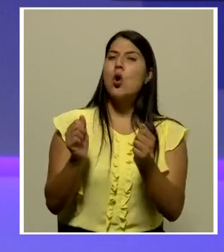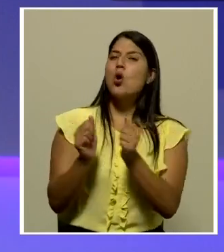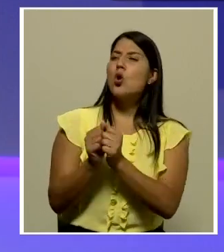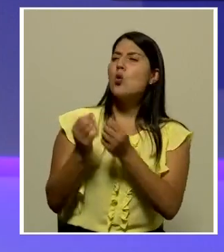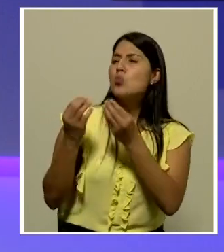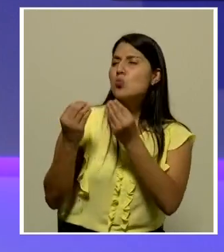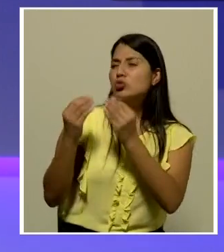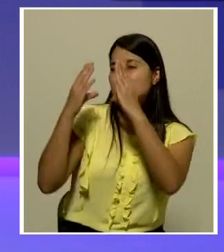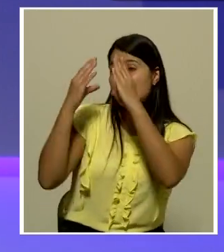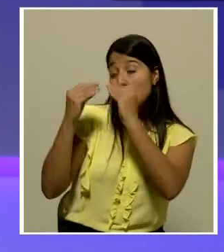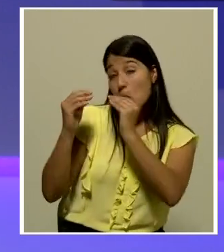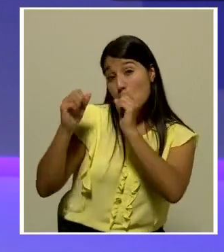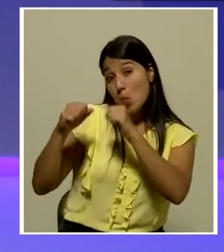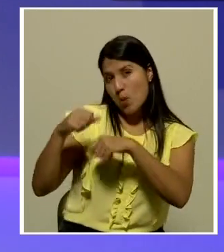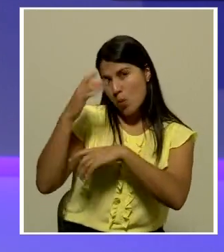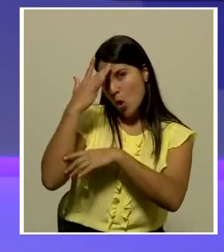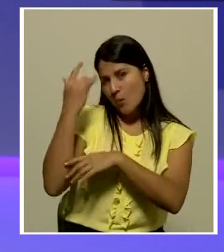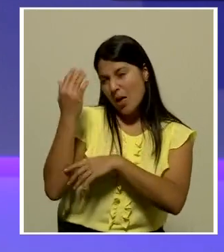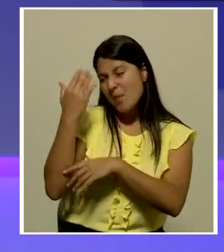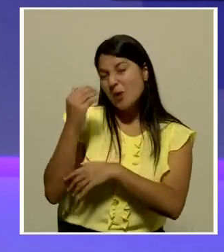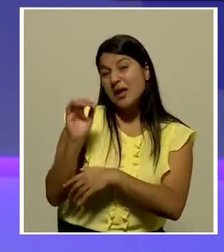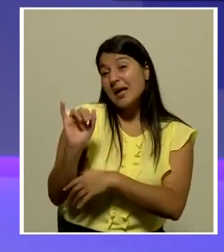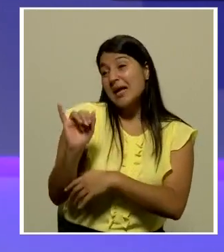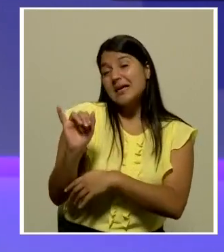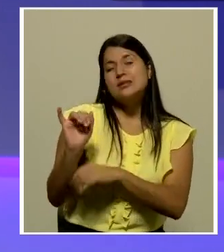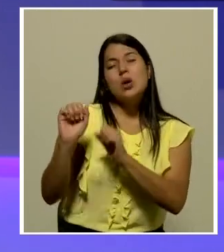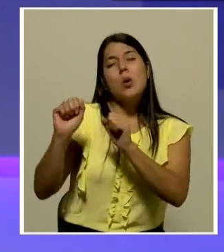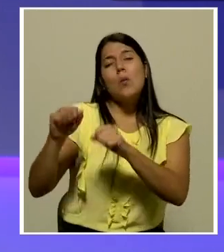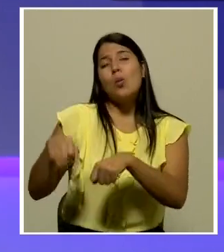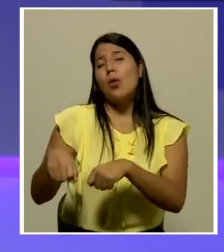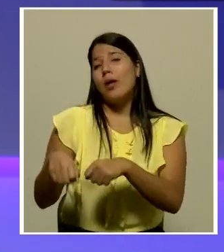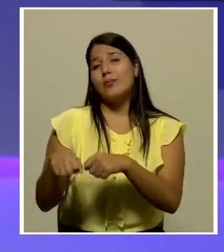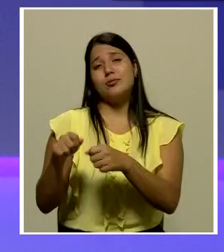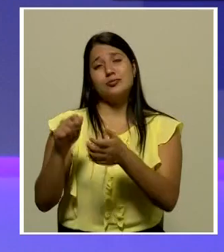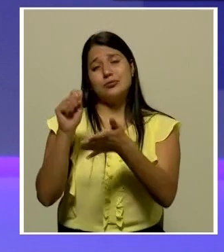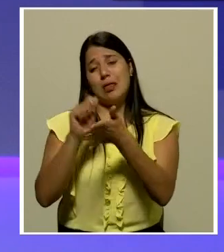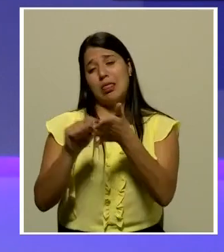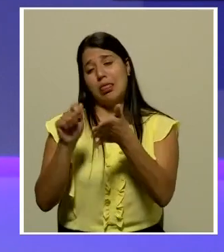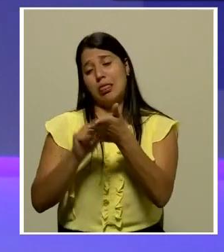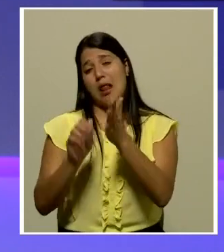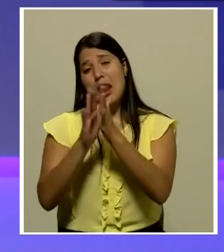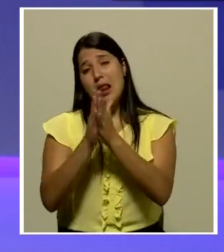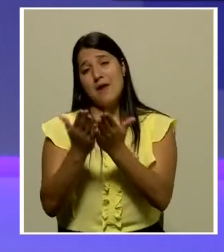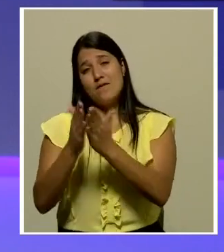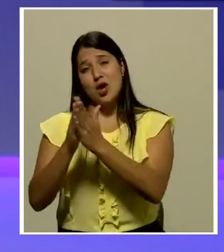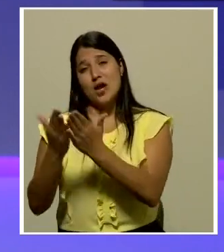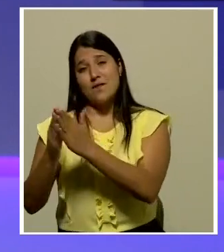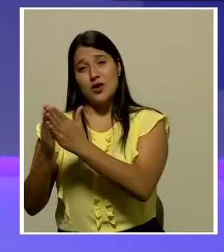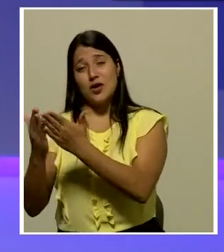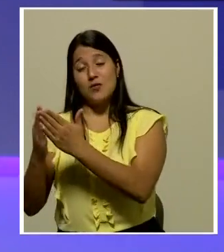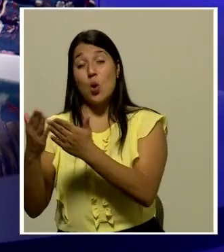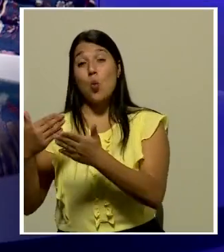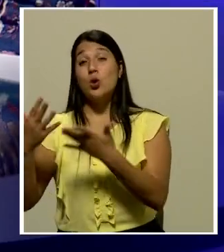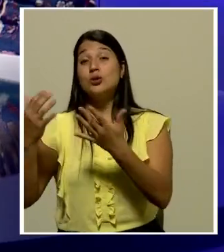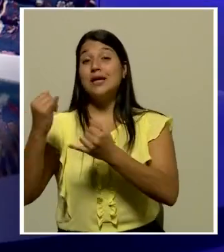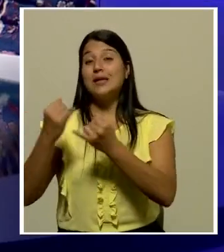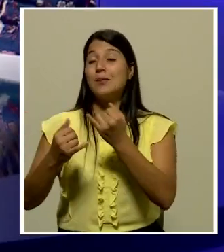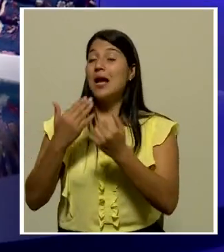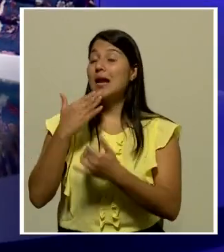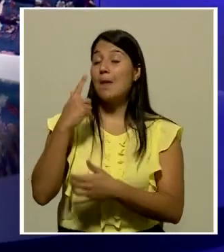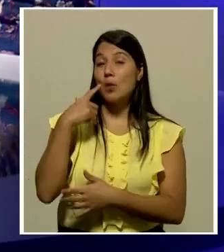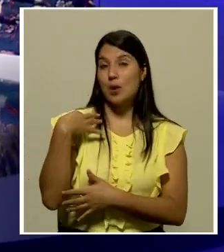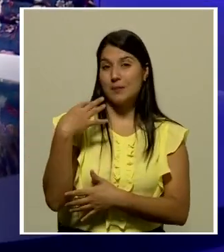nos pueden haber escapado, porque fue un caso del que se pueden escribir libros, yo creo, cuando culmine en el ámbito judicial. Muchas gracias por la